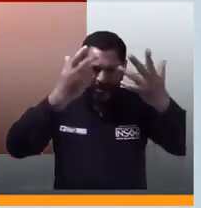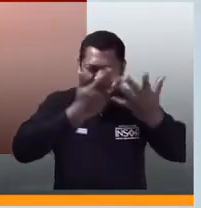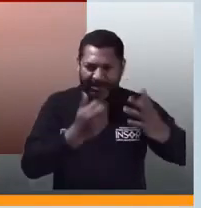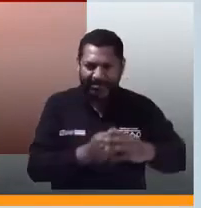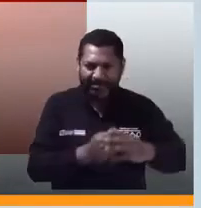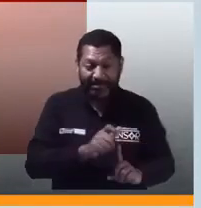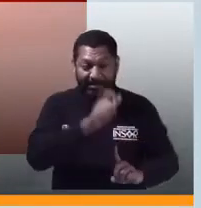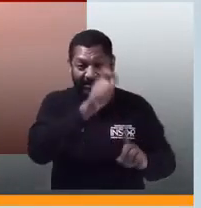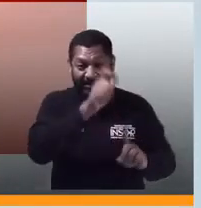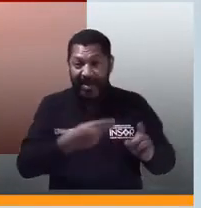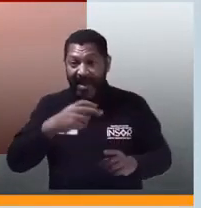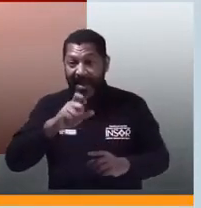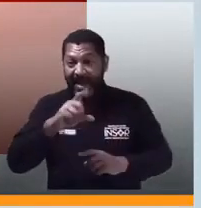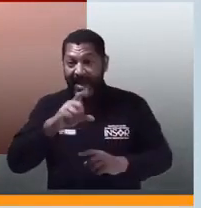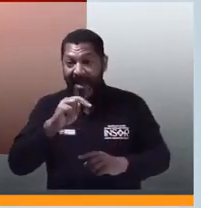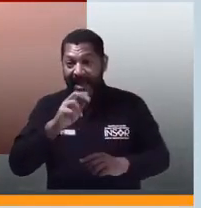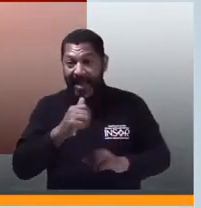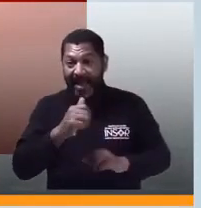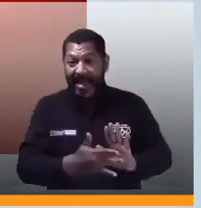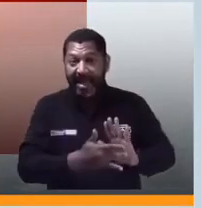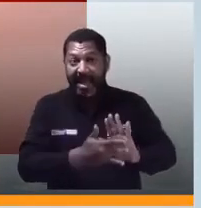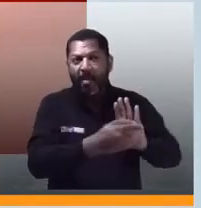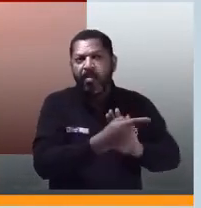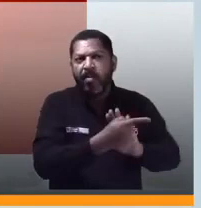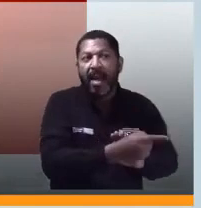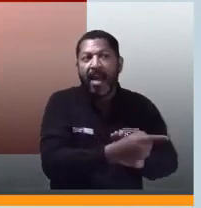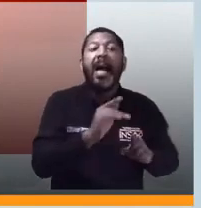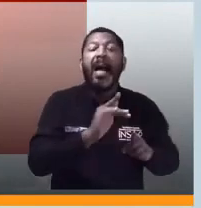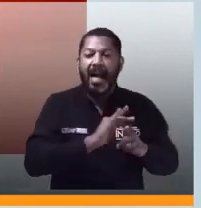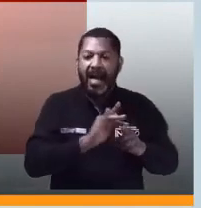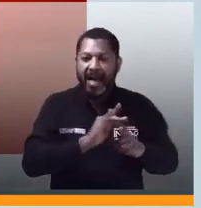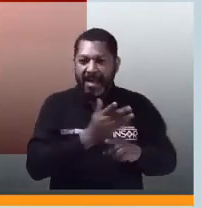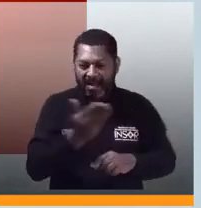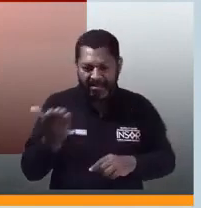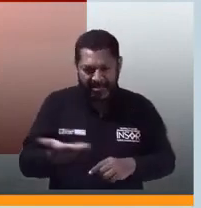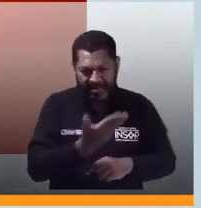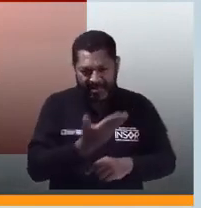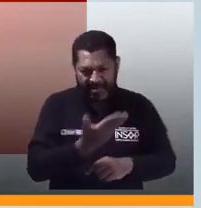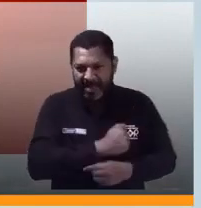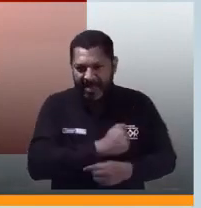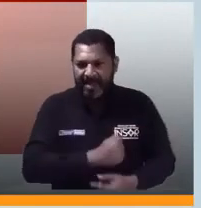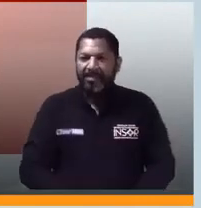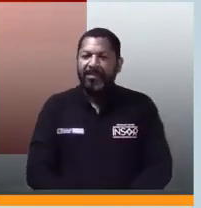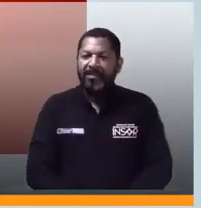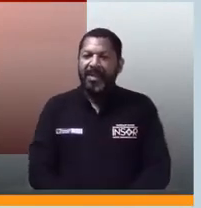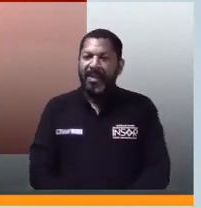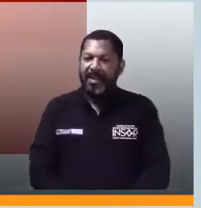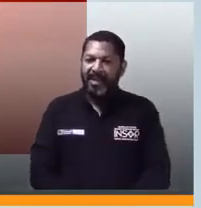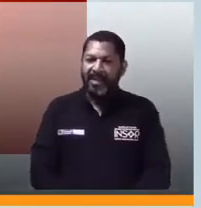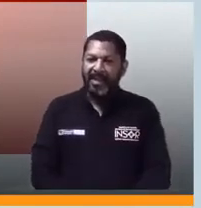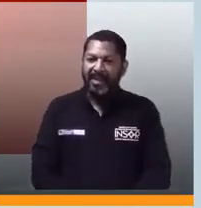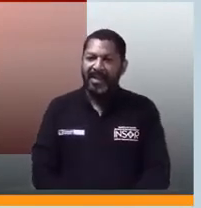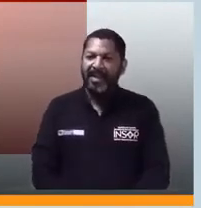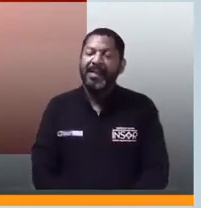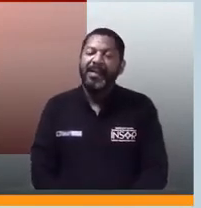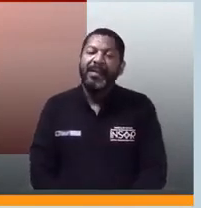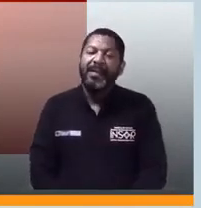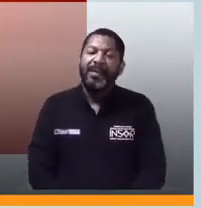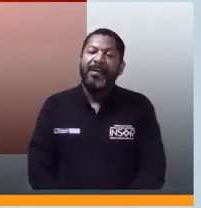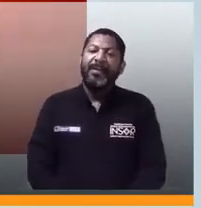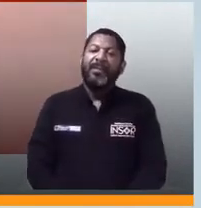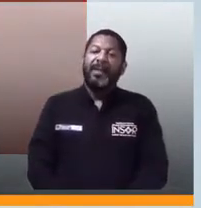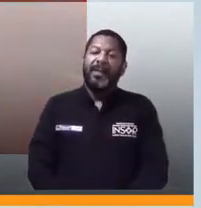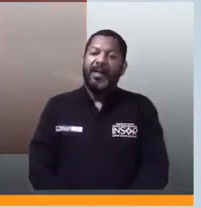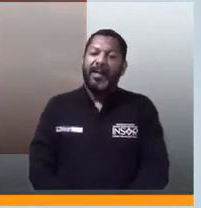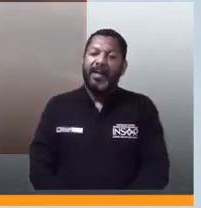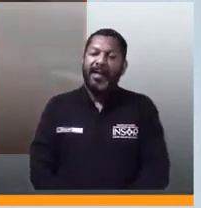va a mostrar un Mentimer que vamos a aplicar. Elena, adelante. Sí, a todos queremos